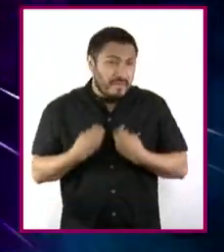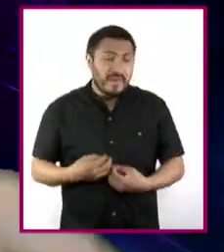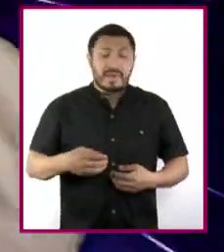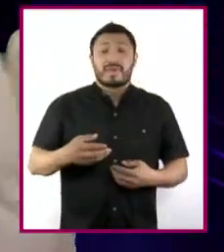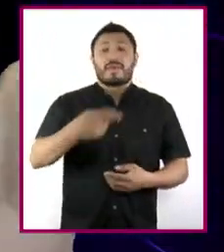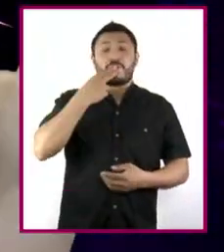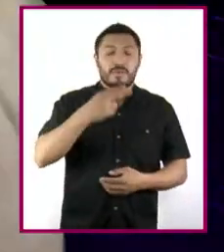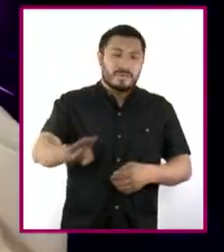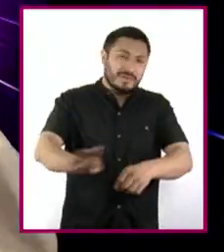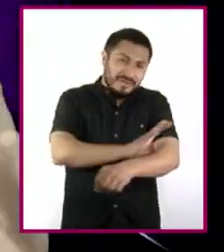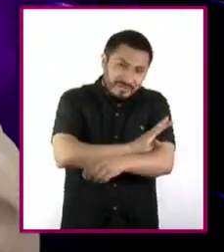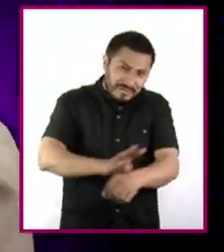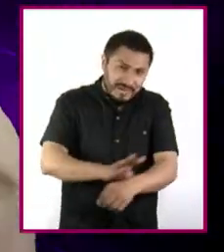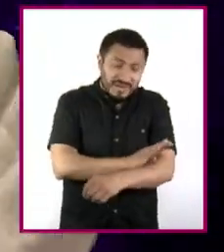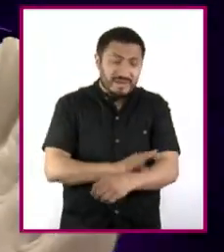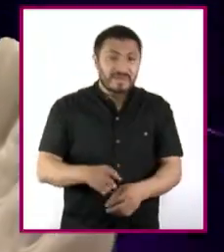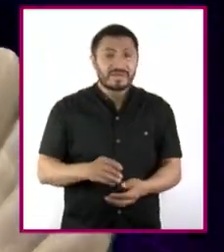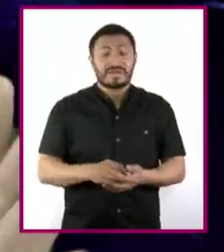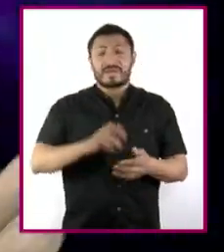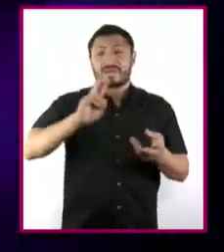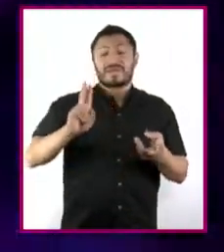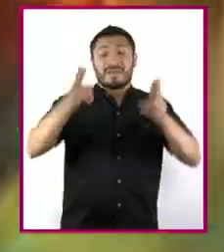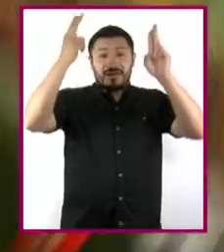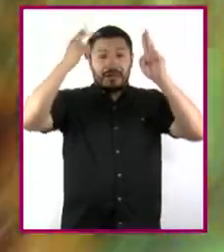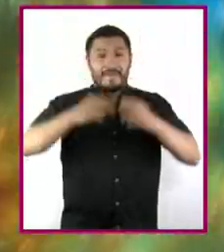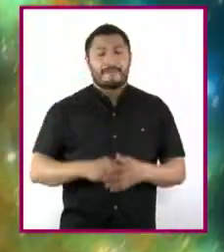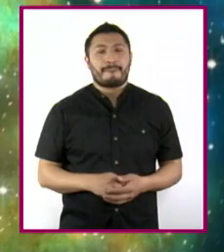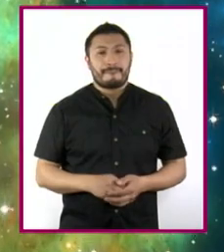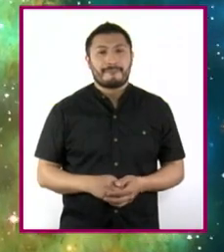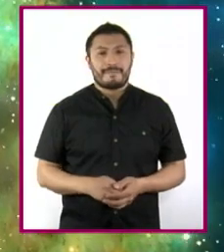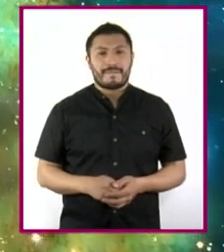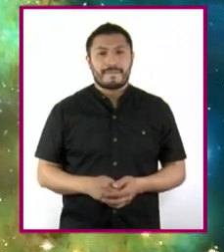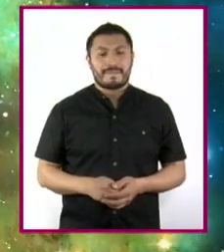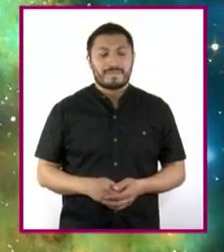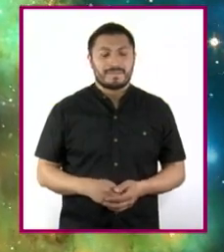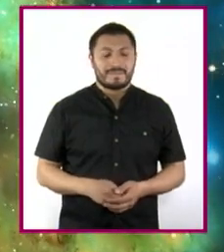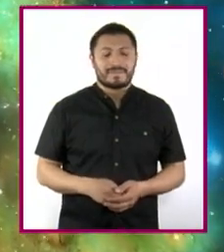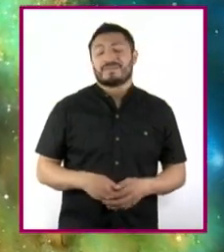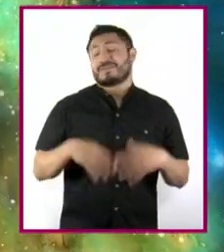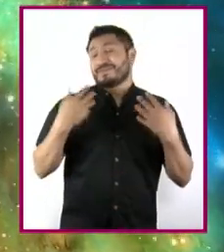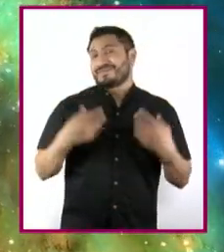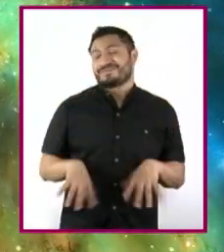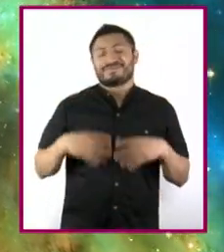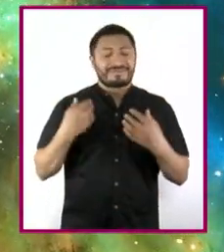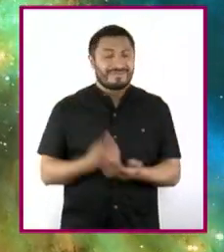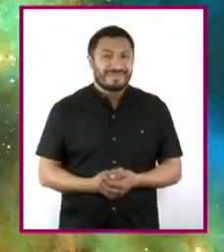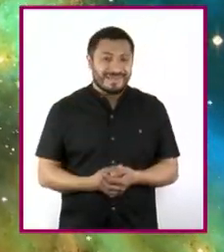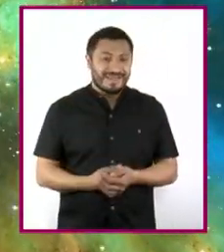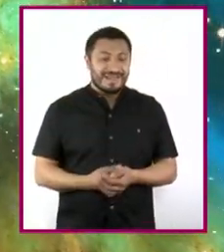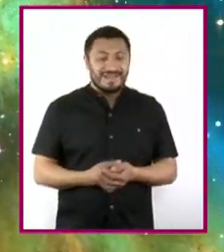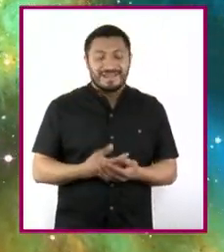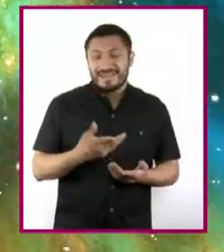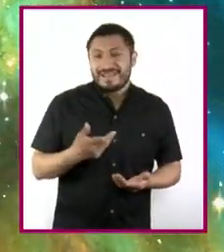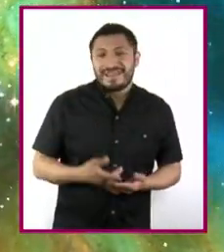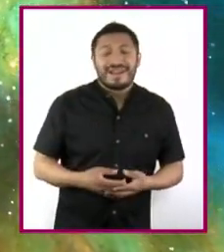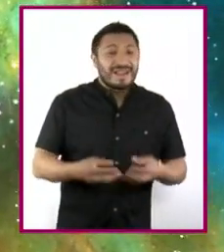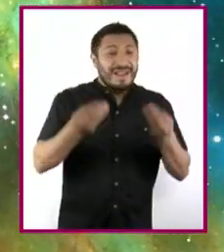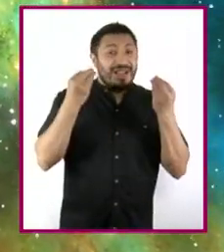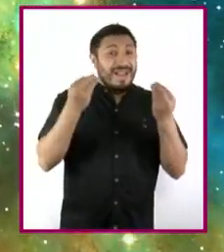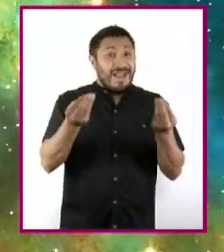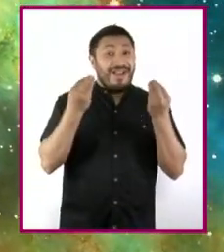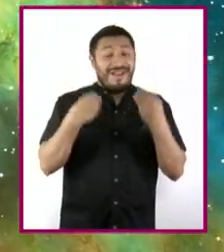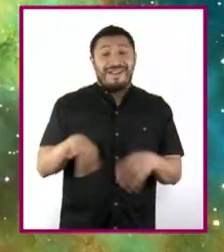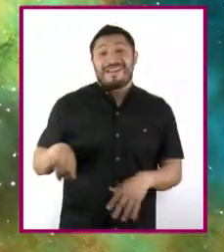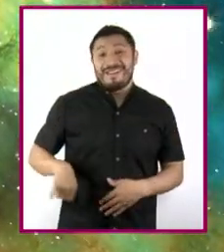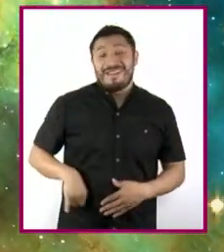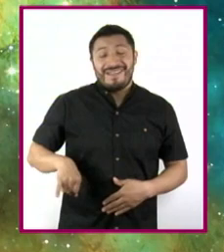las bondades del espacio. Mucho, muy, demasiado